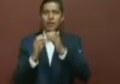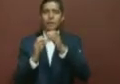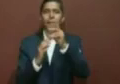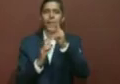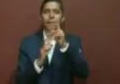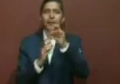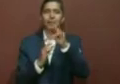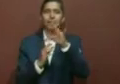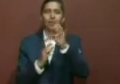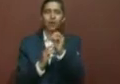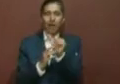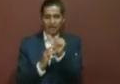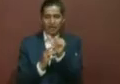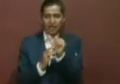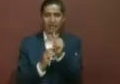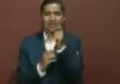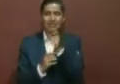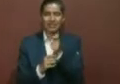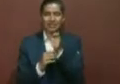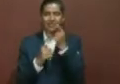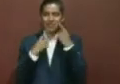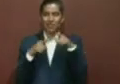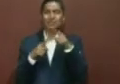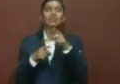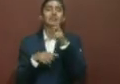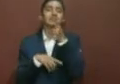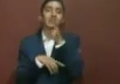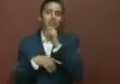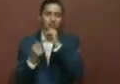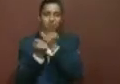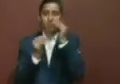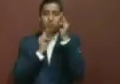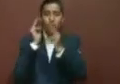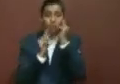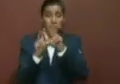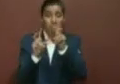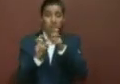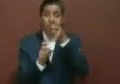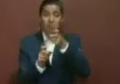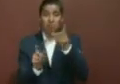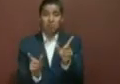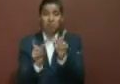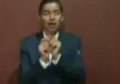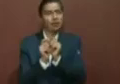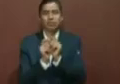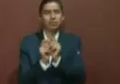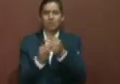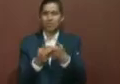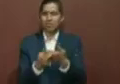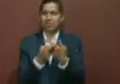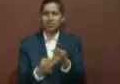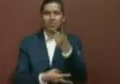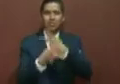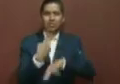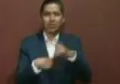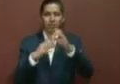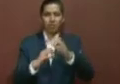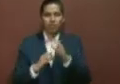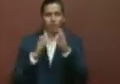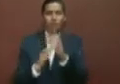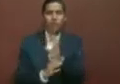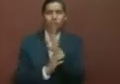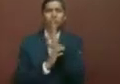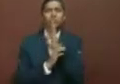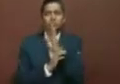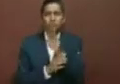No solamente me refiero, es un tema de museos, de museografía, sino también de enriquecimiento y preservación